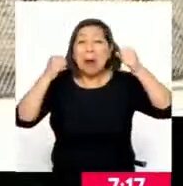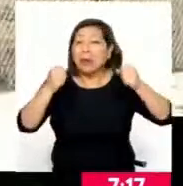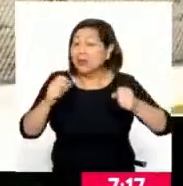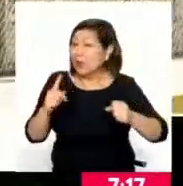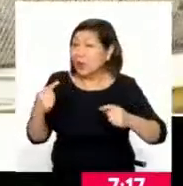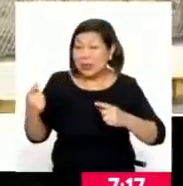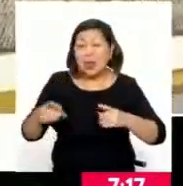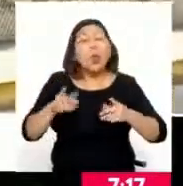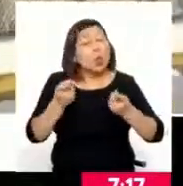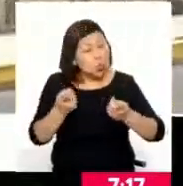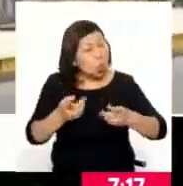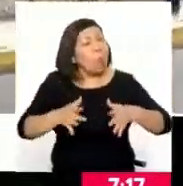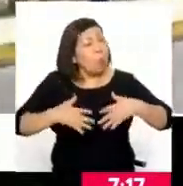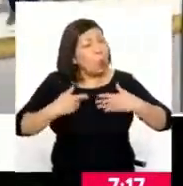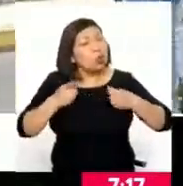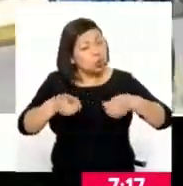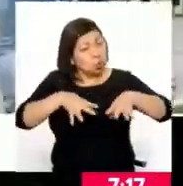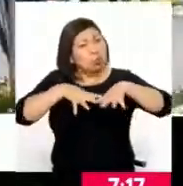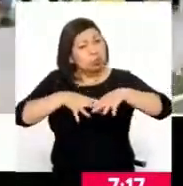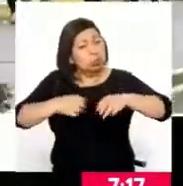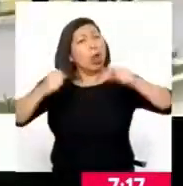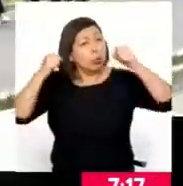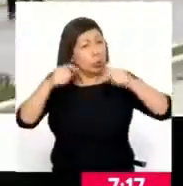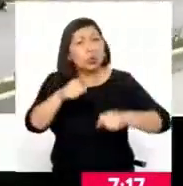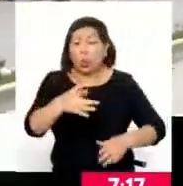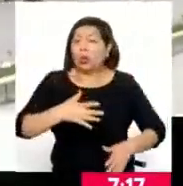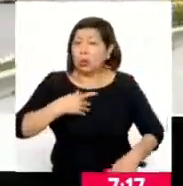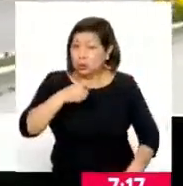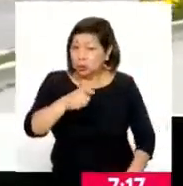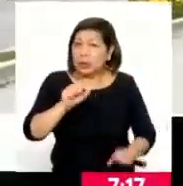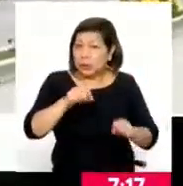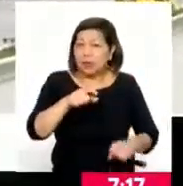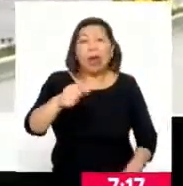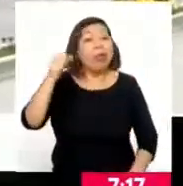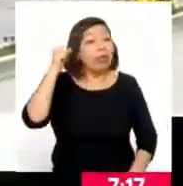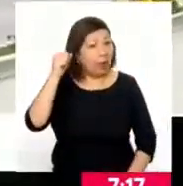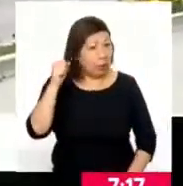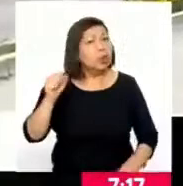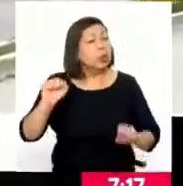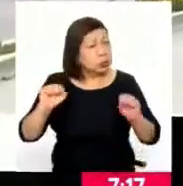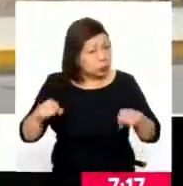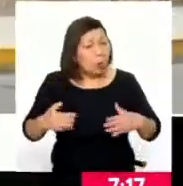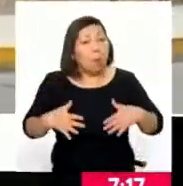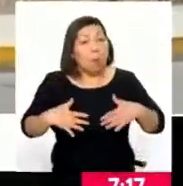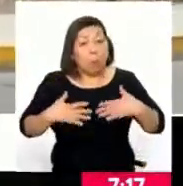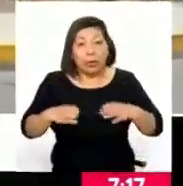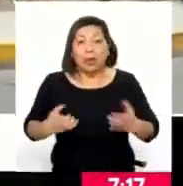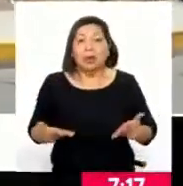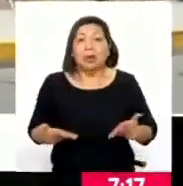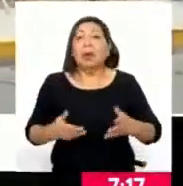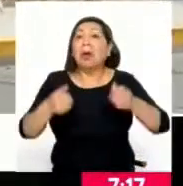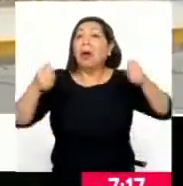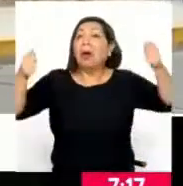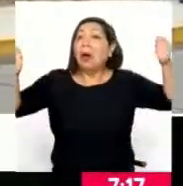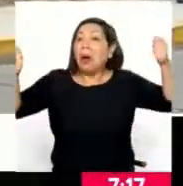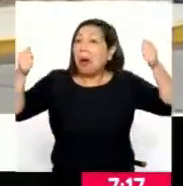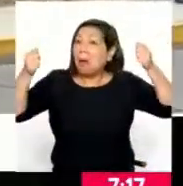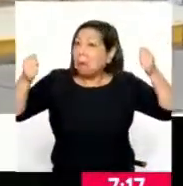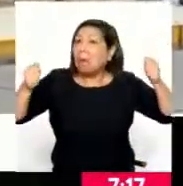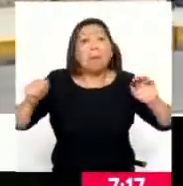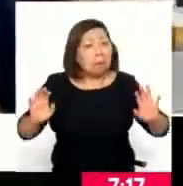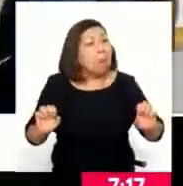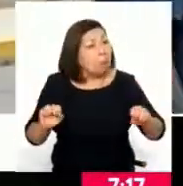es violencia, la protesta es un derecho. Y que marchen las personas, que presenten carteles, que de